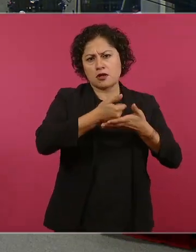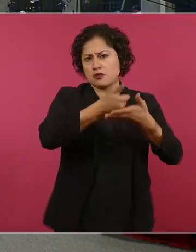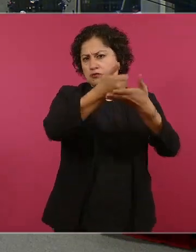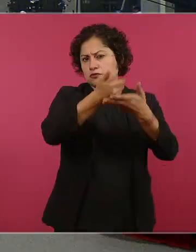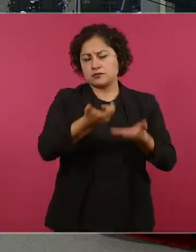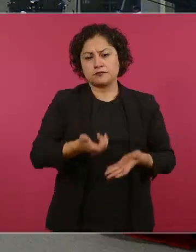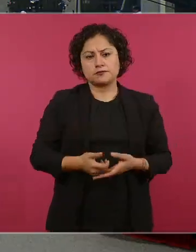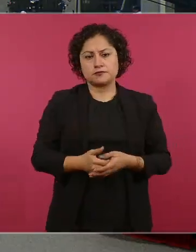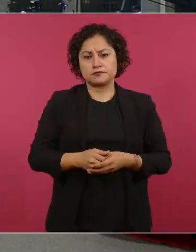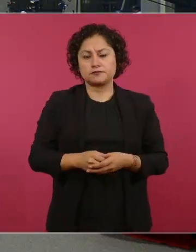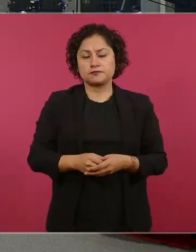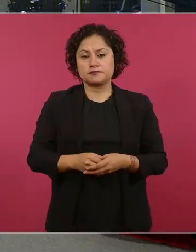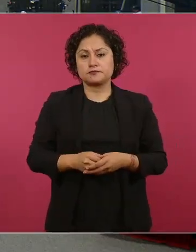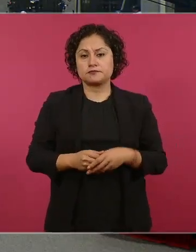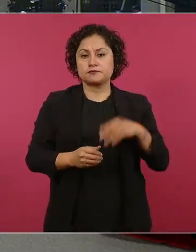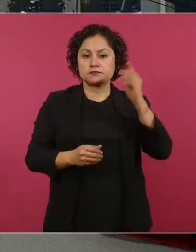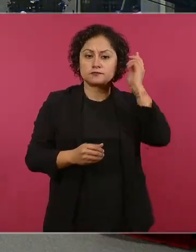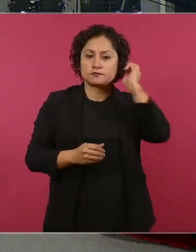Ya no se puede